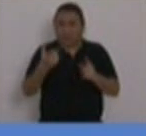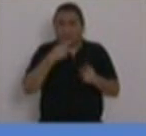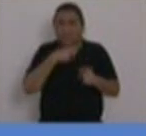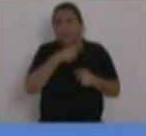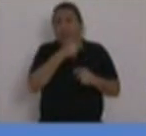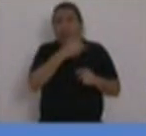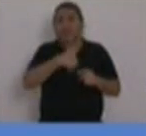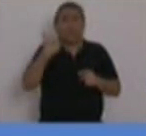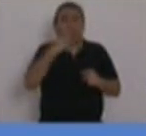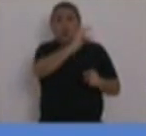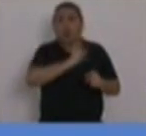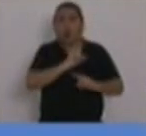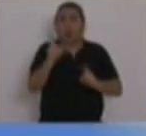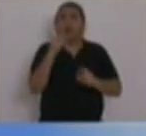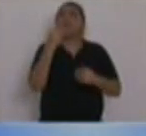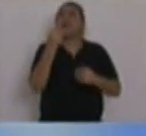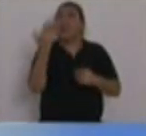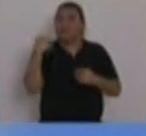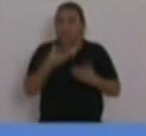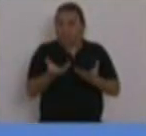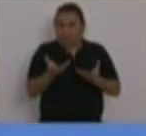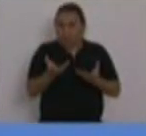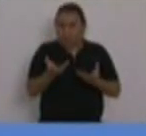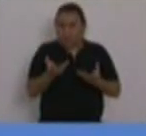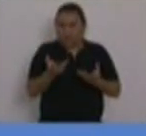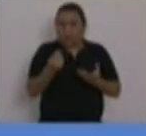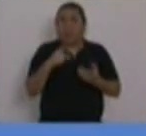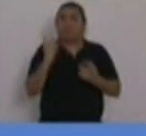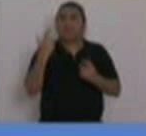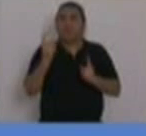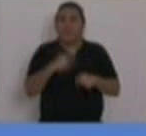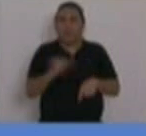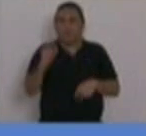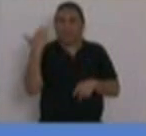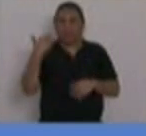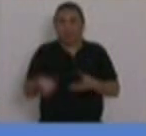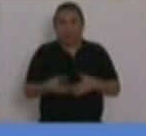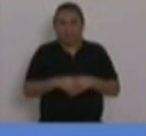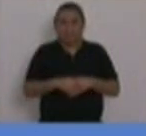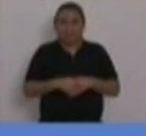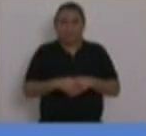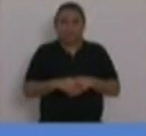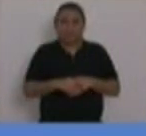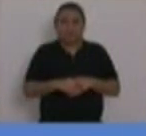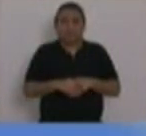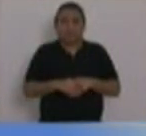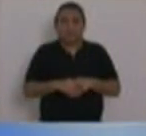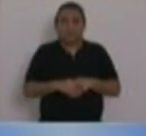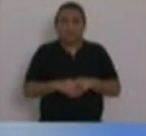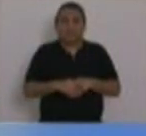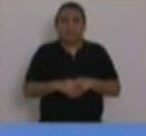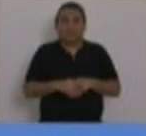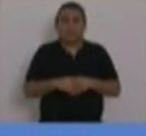Porque lo que se resigna en soberanía ya lo sabemos todos y todos los argentinos. Es una historia que hemos vivido lamentablemente.